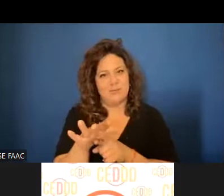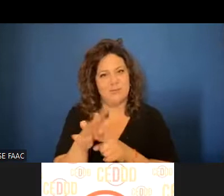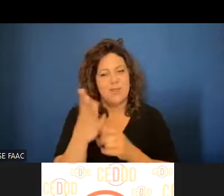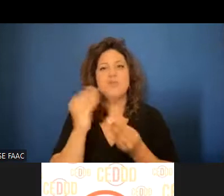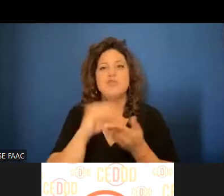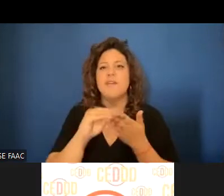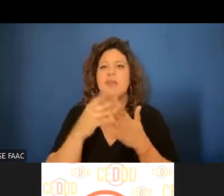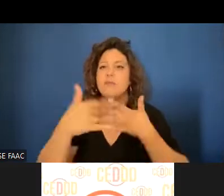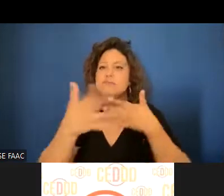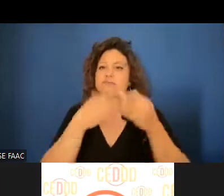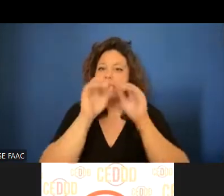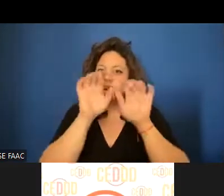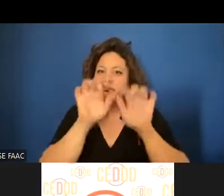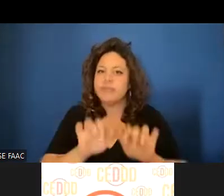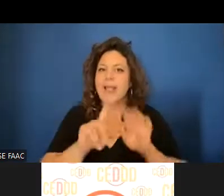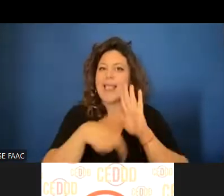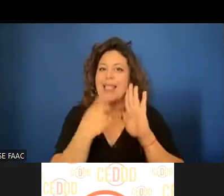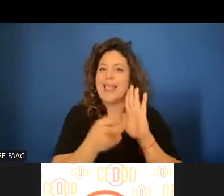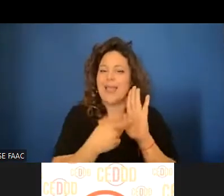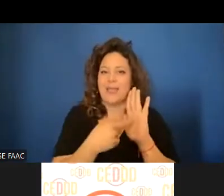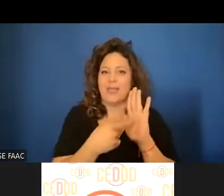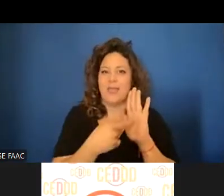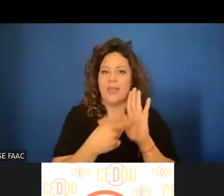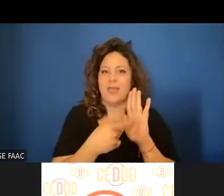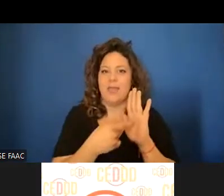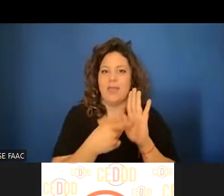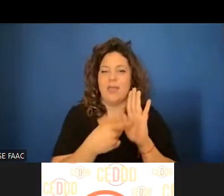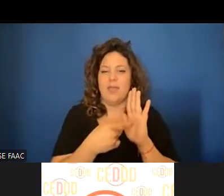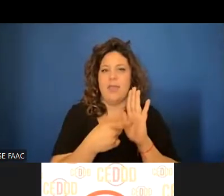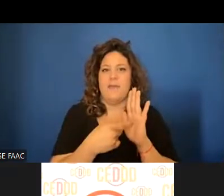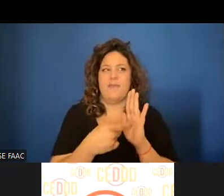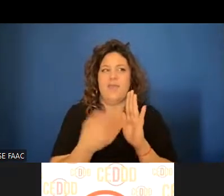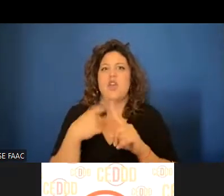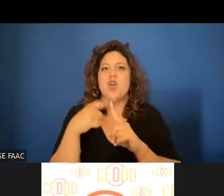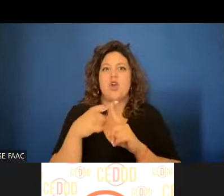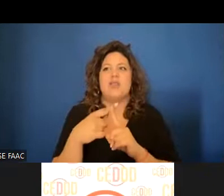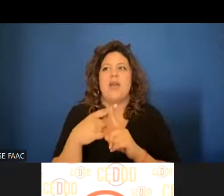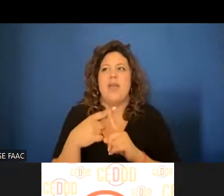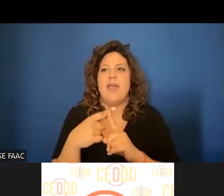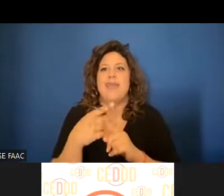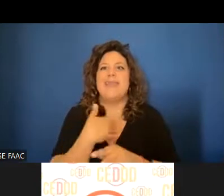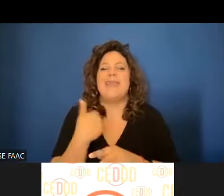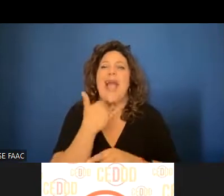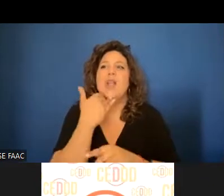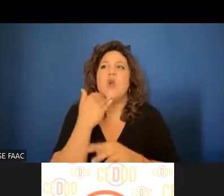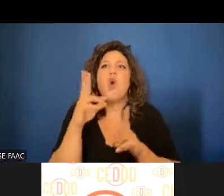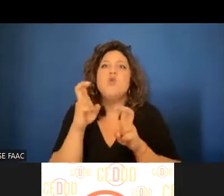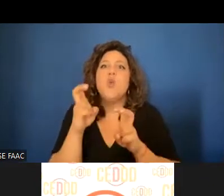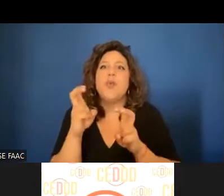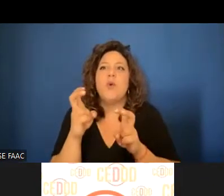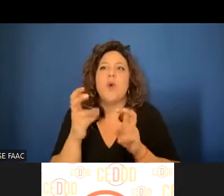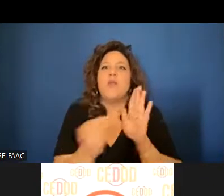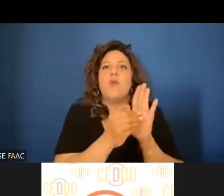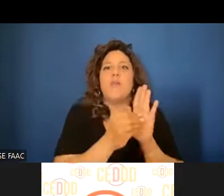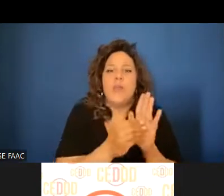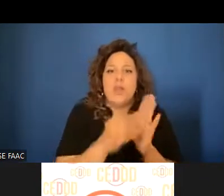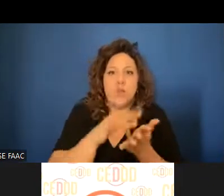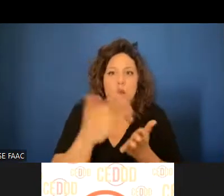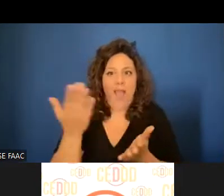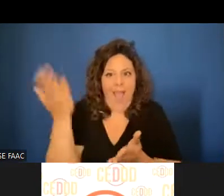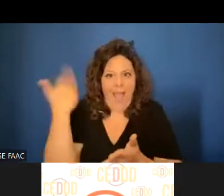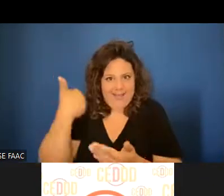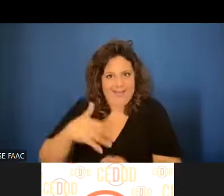entiendo que eso sí se tendría que haber regulado de una forma un poquito más concreta. Igualmente pasa a colación de las últimas preguntas que le